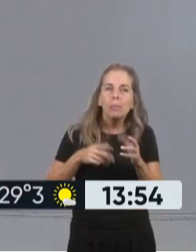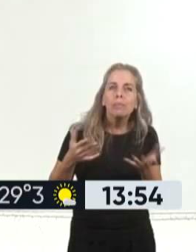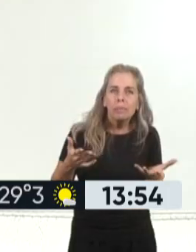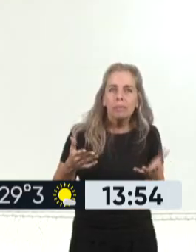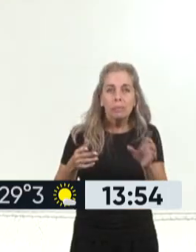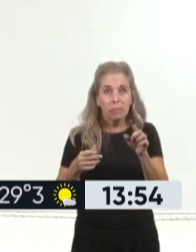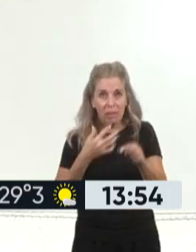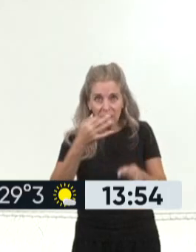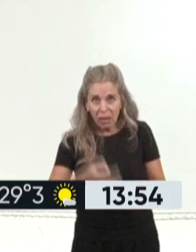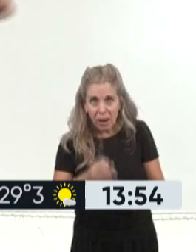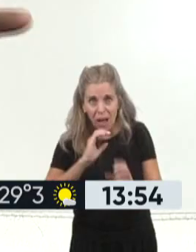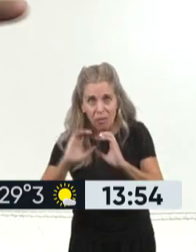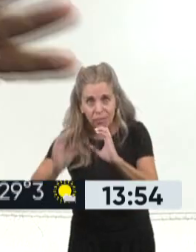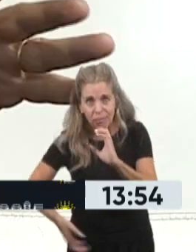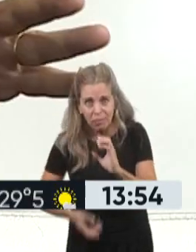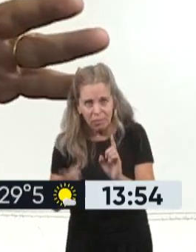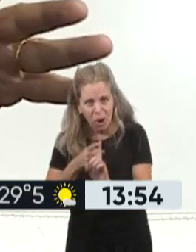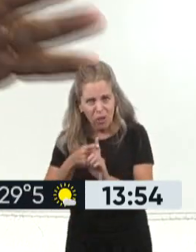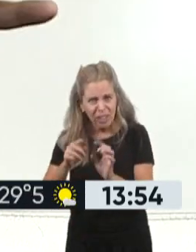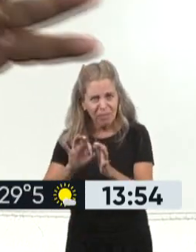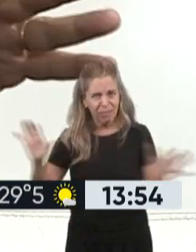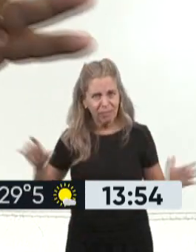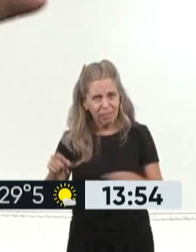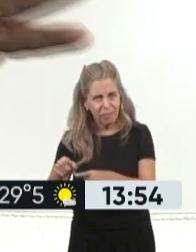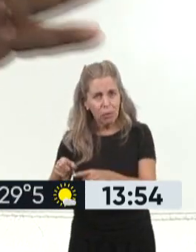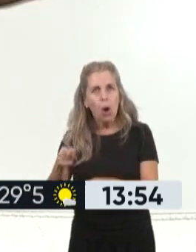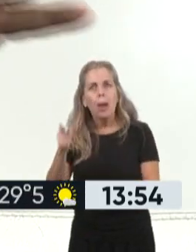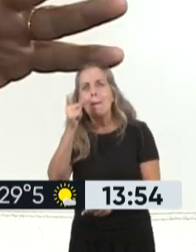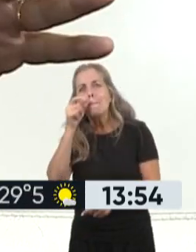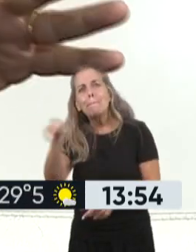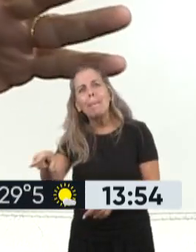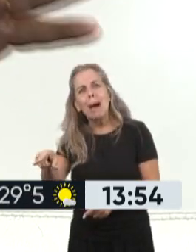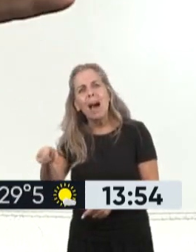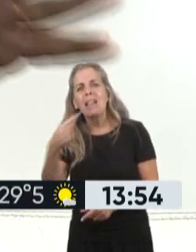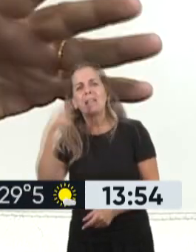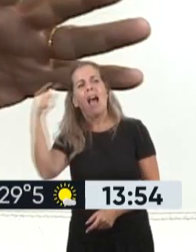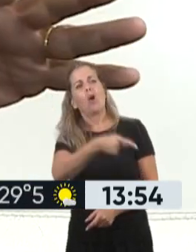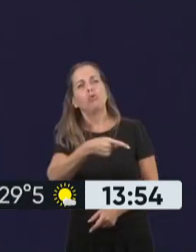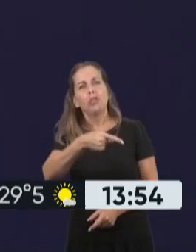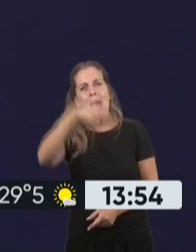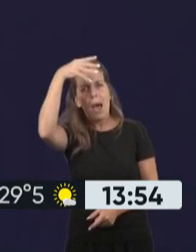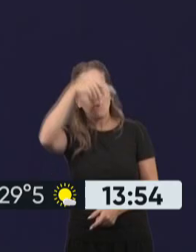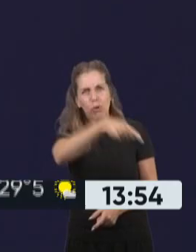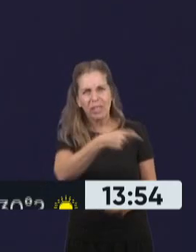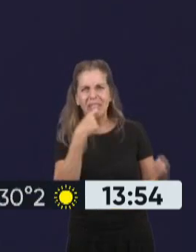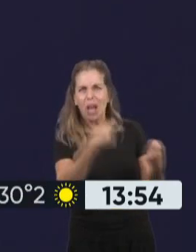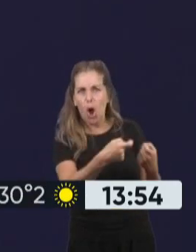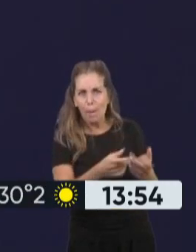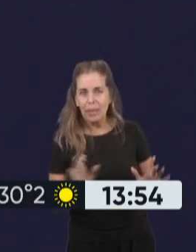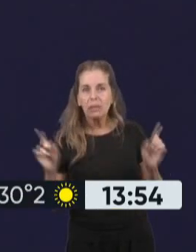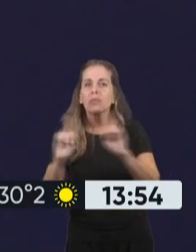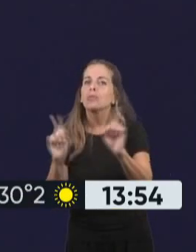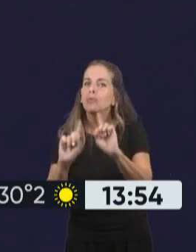Está roto el diálogo porque el padre la acusó de ser cómplice y por eso no llamaron a la familia para... No, nosotros estamos sobre el